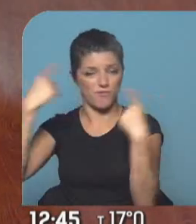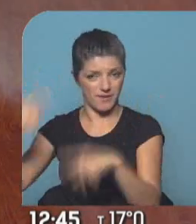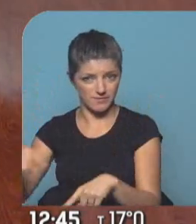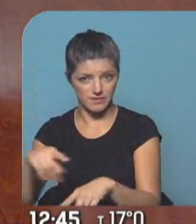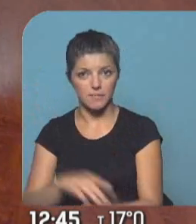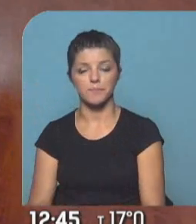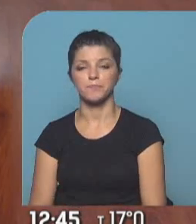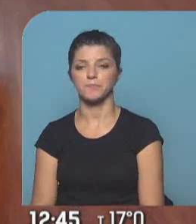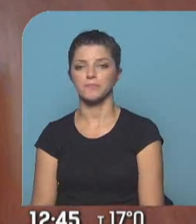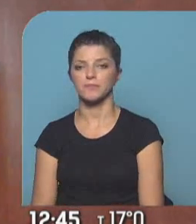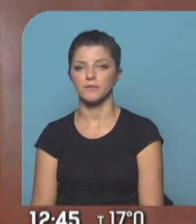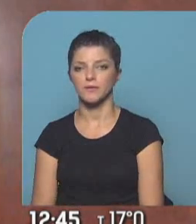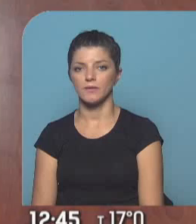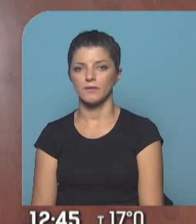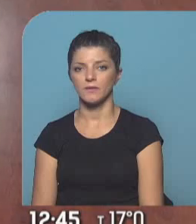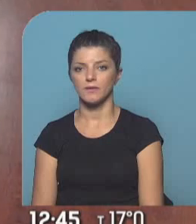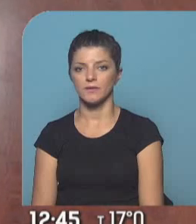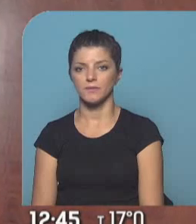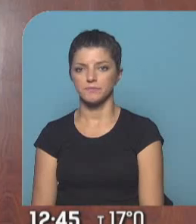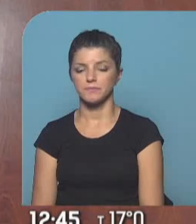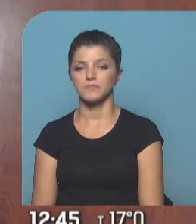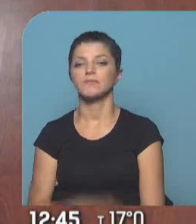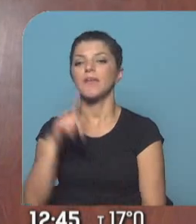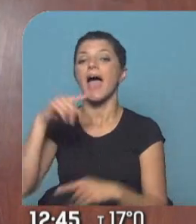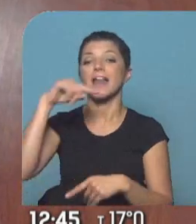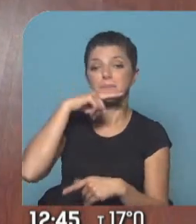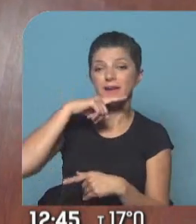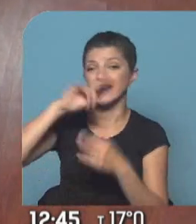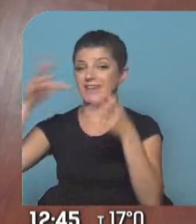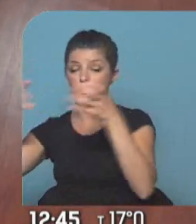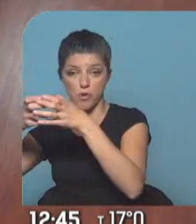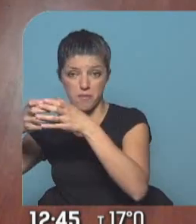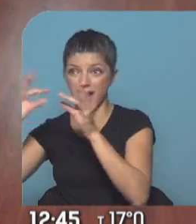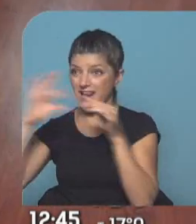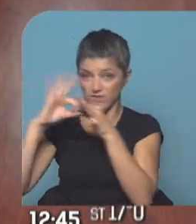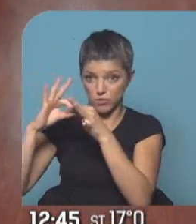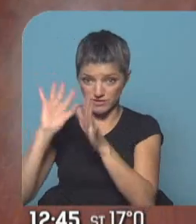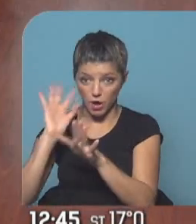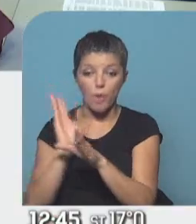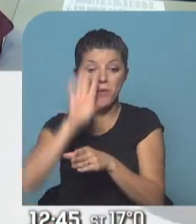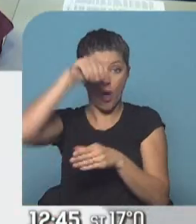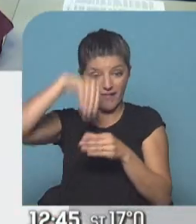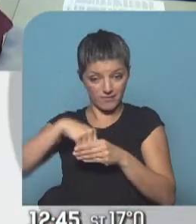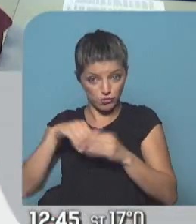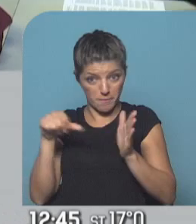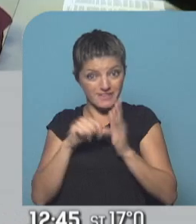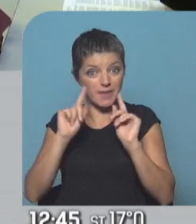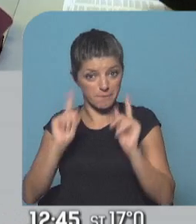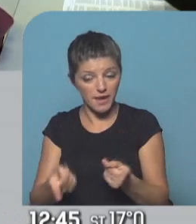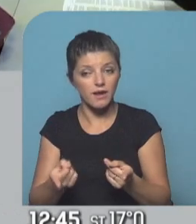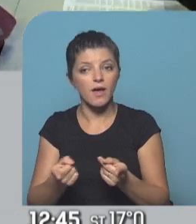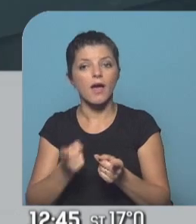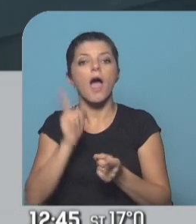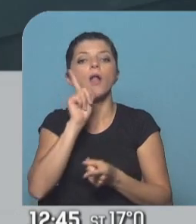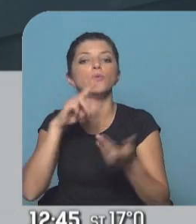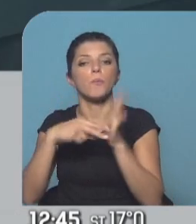el superávit alemán y lo que hace Alemania con Europa es una cosa. Pero adentro también hay algunas cuestiones que, por ejemplo, no logró